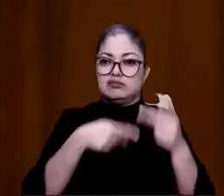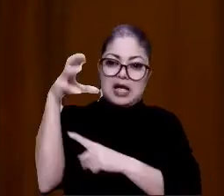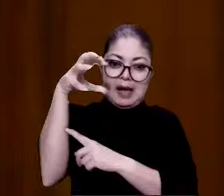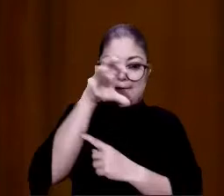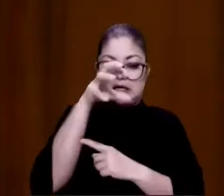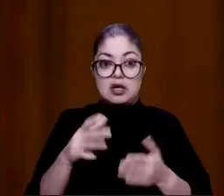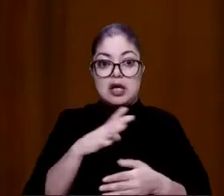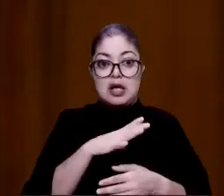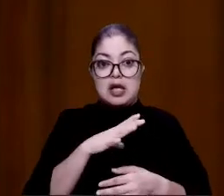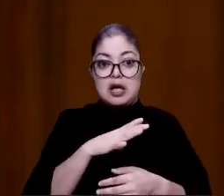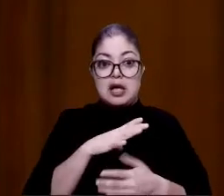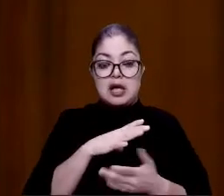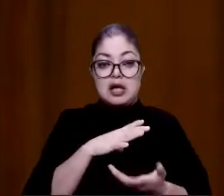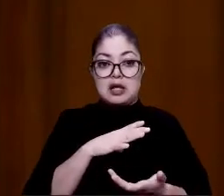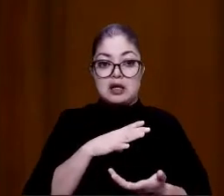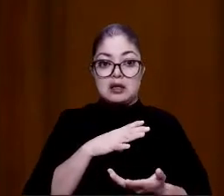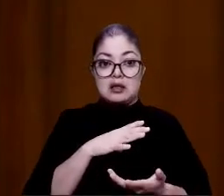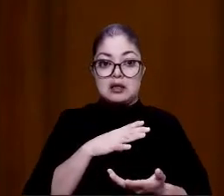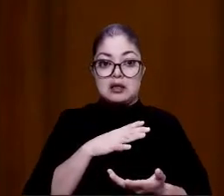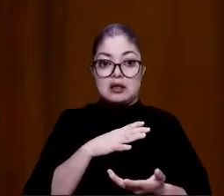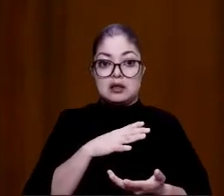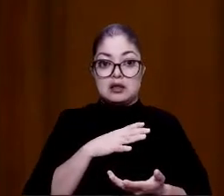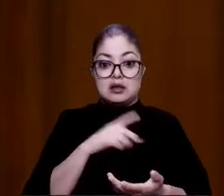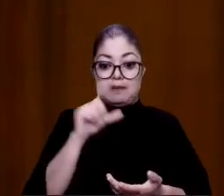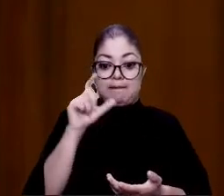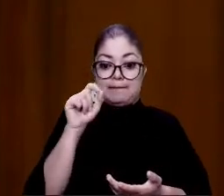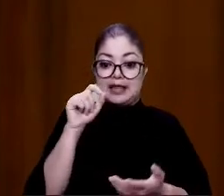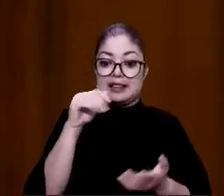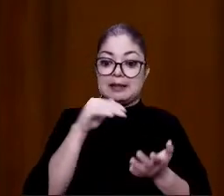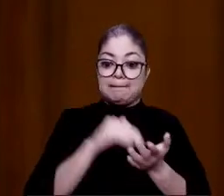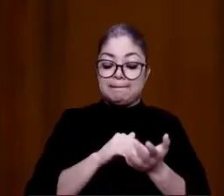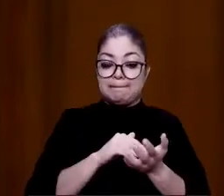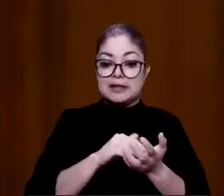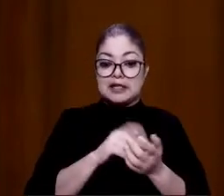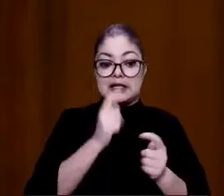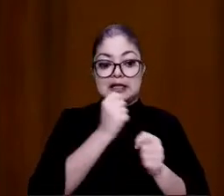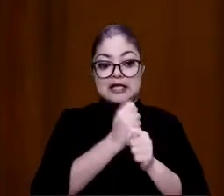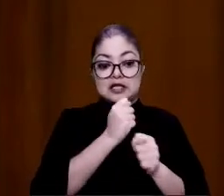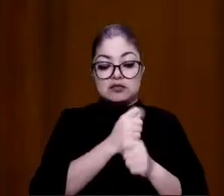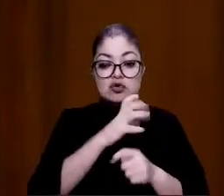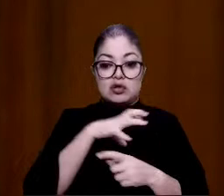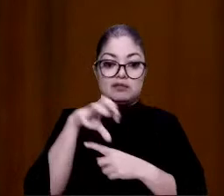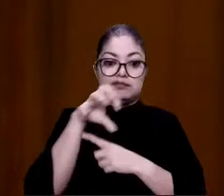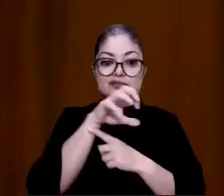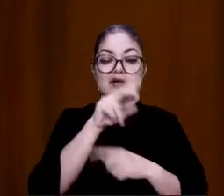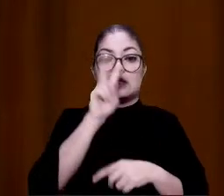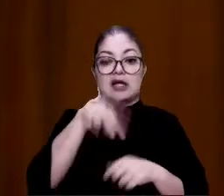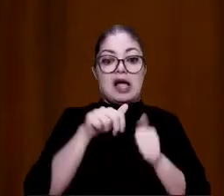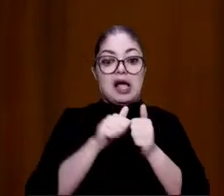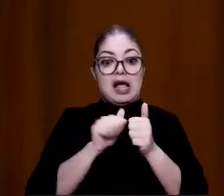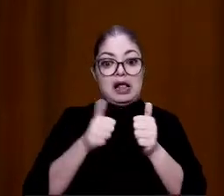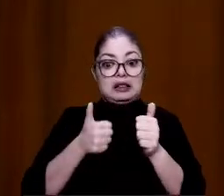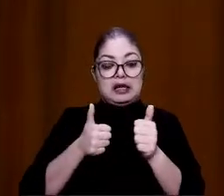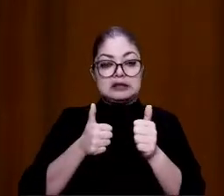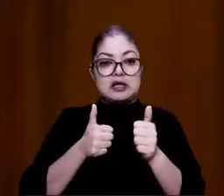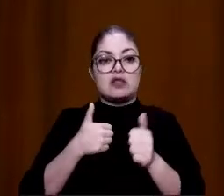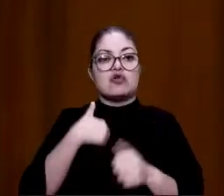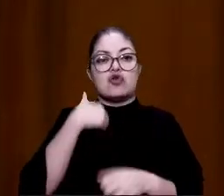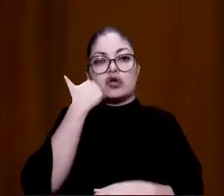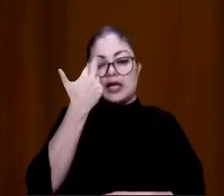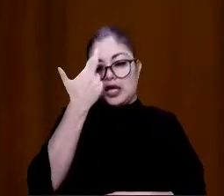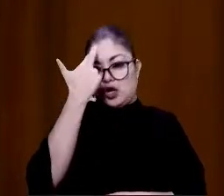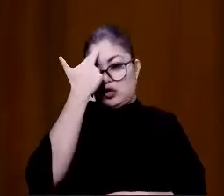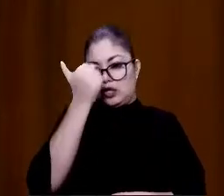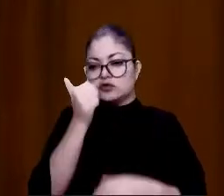sistemas de kits, 20,000 unidades. Estábamos rezagados en el tema. Quiero explicarles la razón